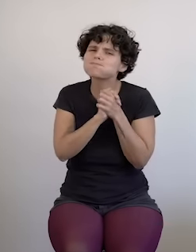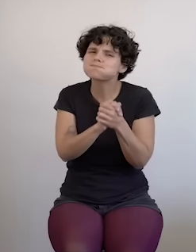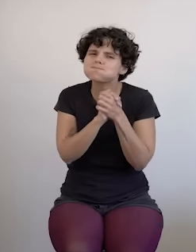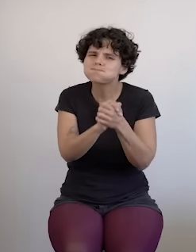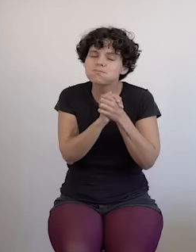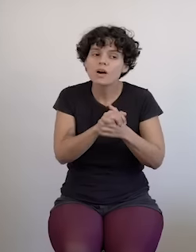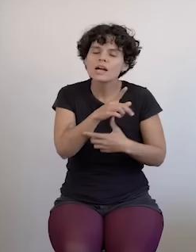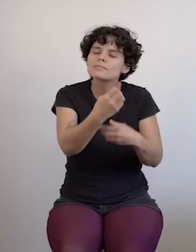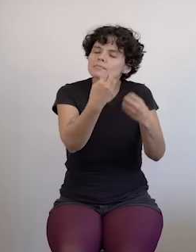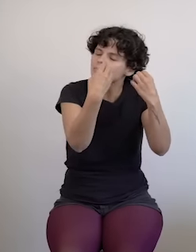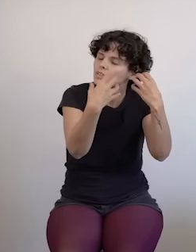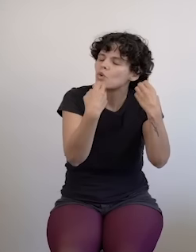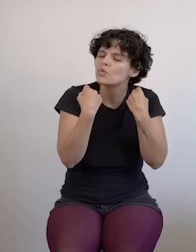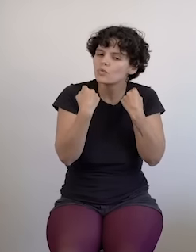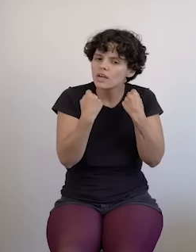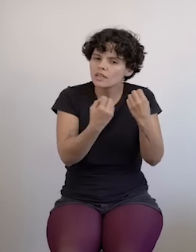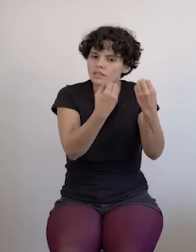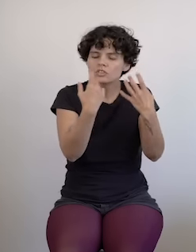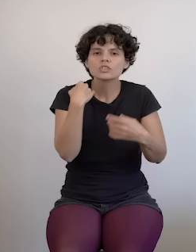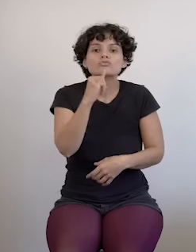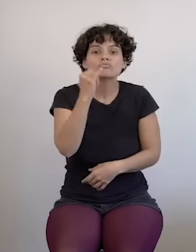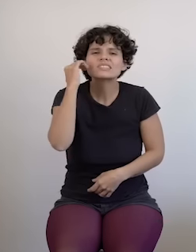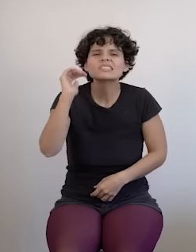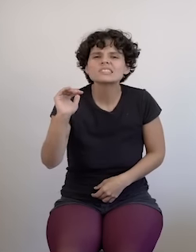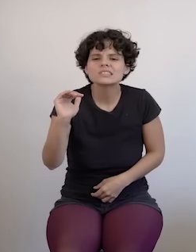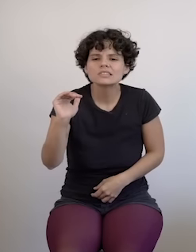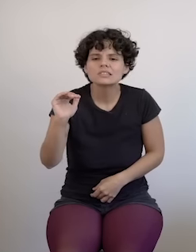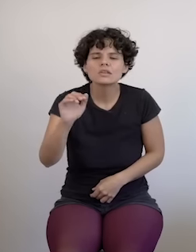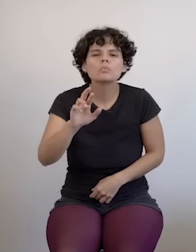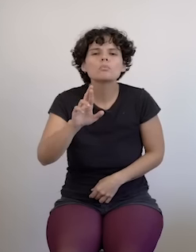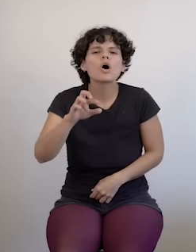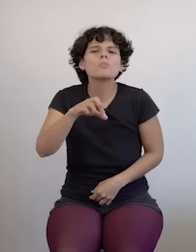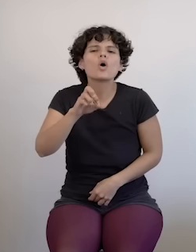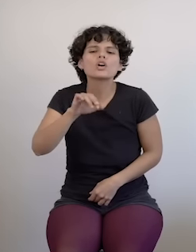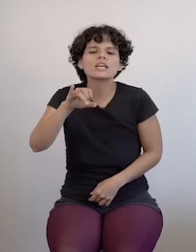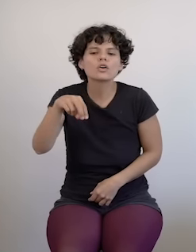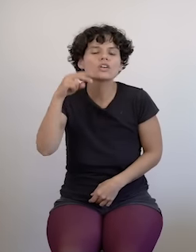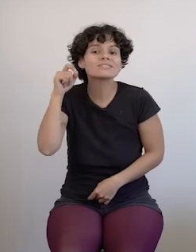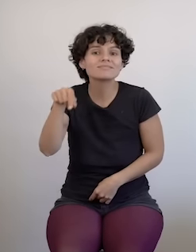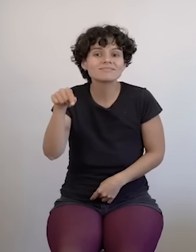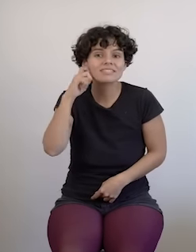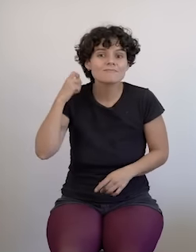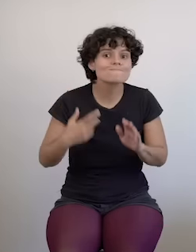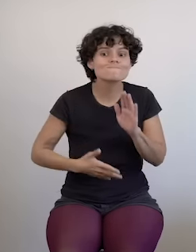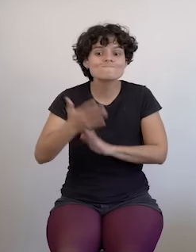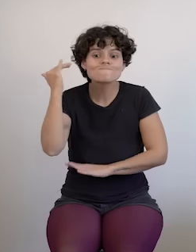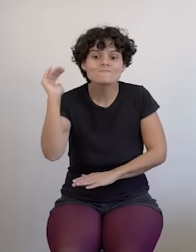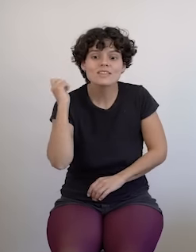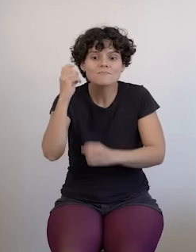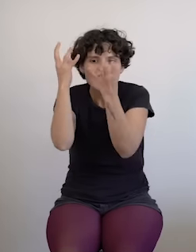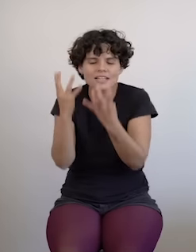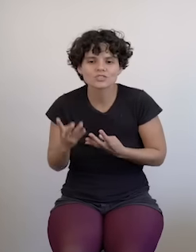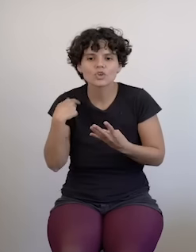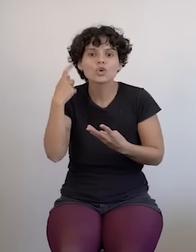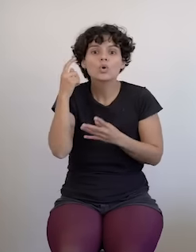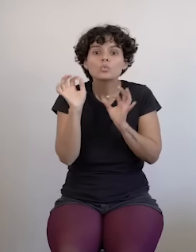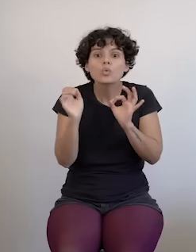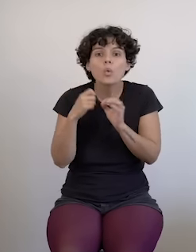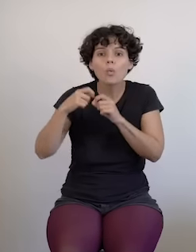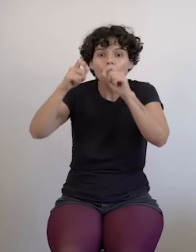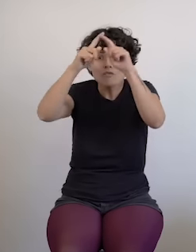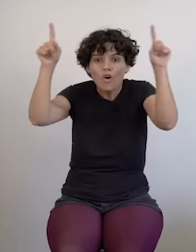hice amigo bacán también. Y él me enseñó otras cosas también. El ¿cachai? Purito era chileno, chiquitito, ¿no? Chiquitito, chiquitito, Purito. Yeah. Y él cae preso. Y era